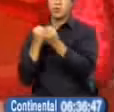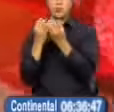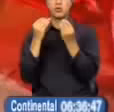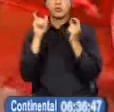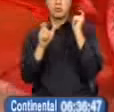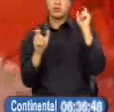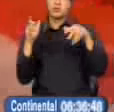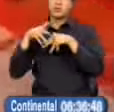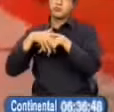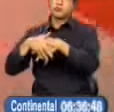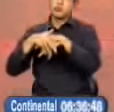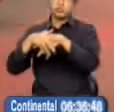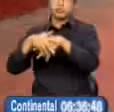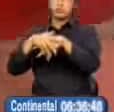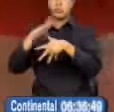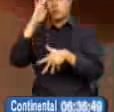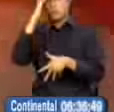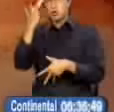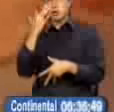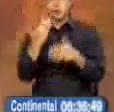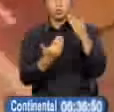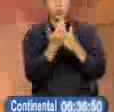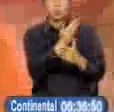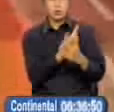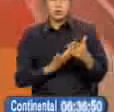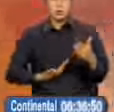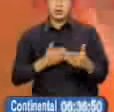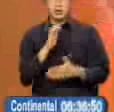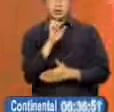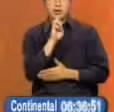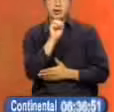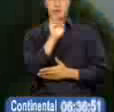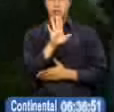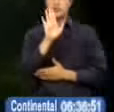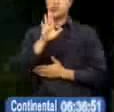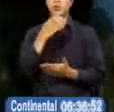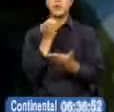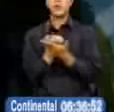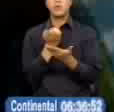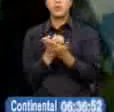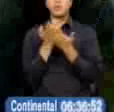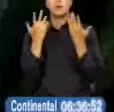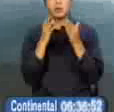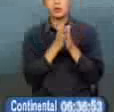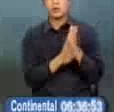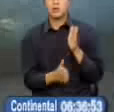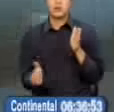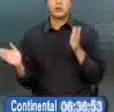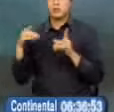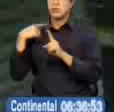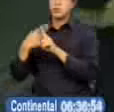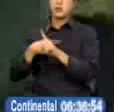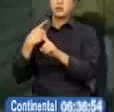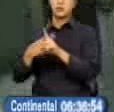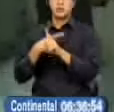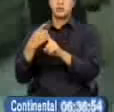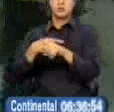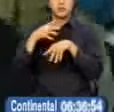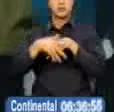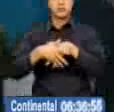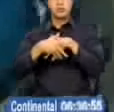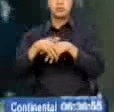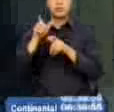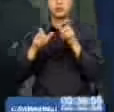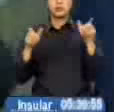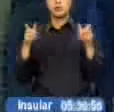de personas protestaron no sólo por la investidura de temer sino también por sus políticas económicas desarrolladas en los últimos meses durante la protesta hubo